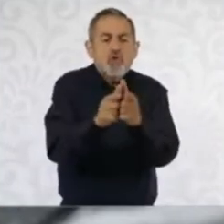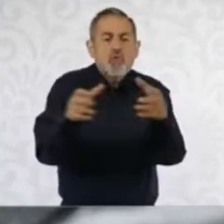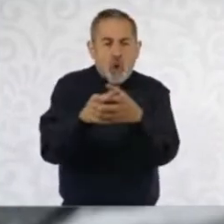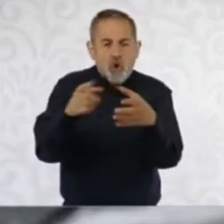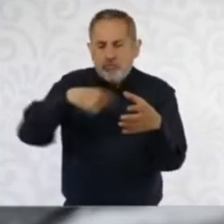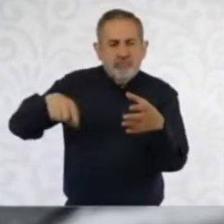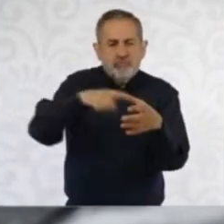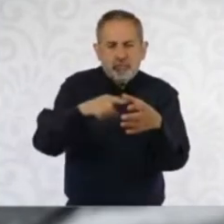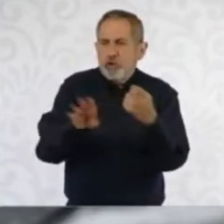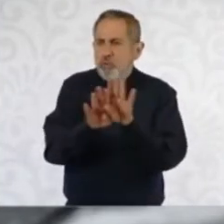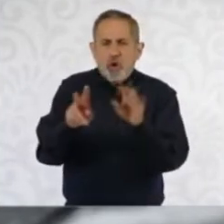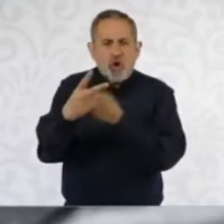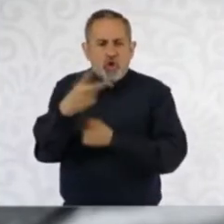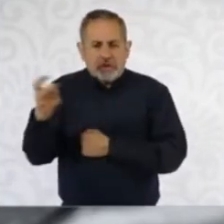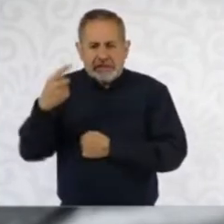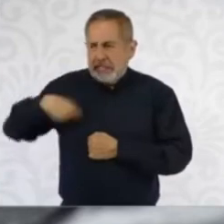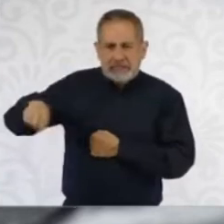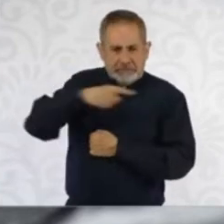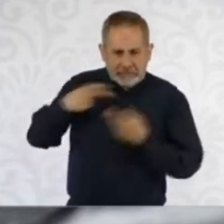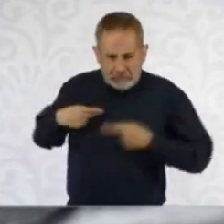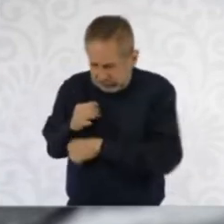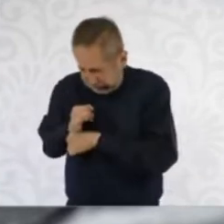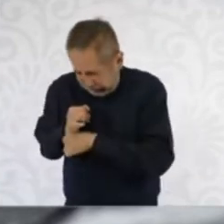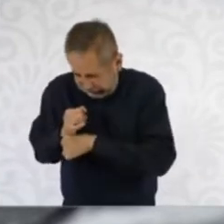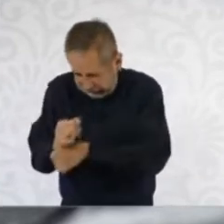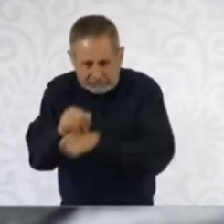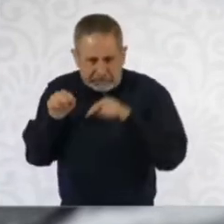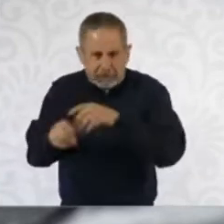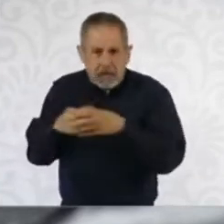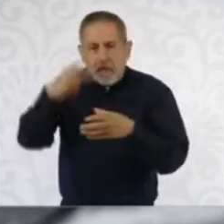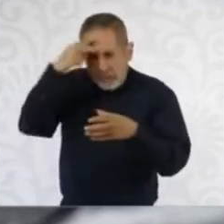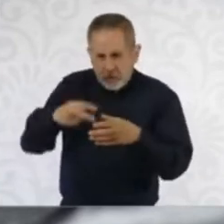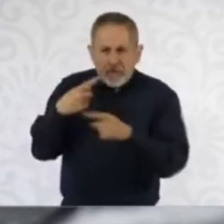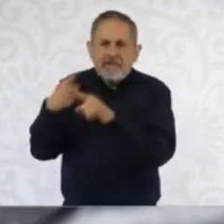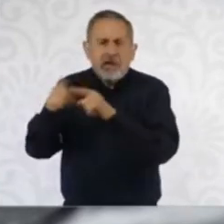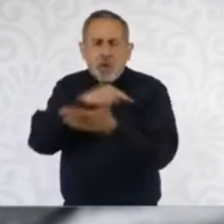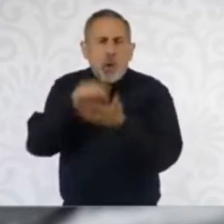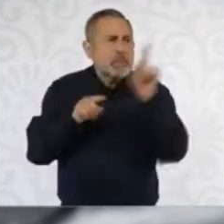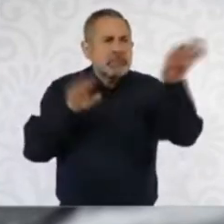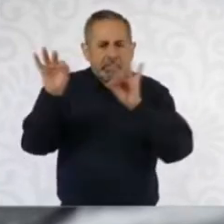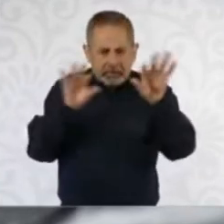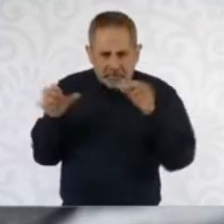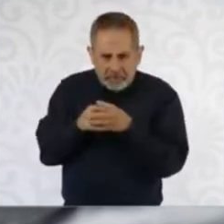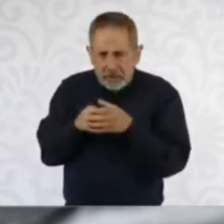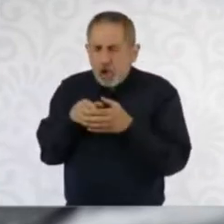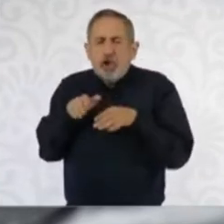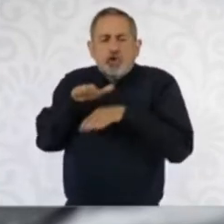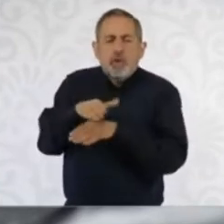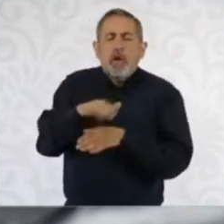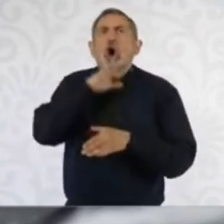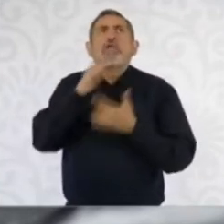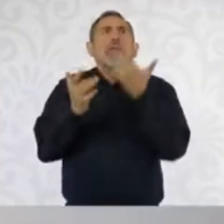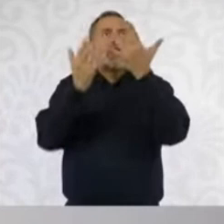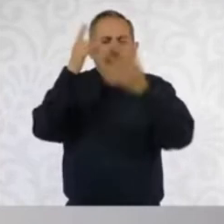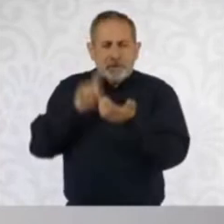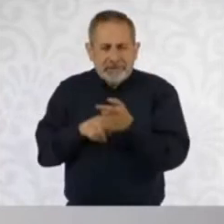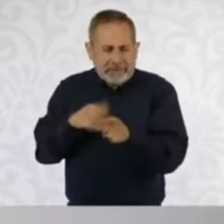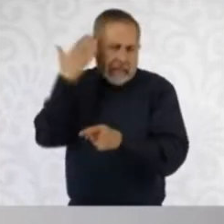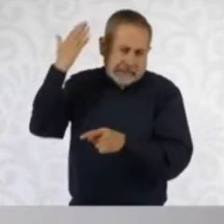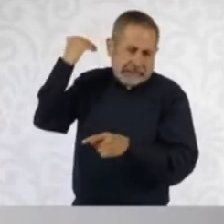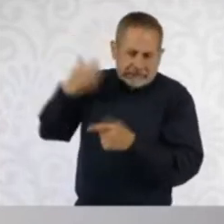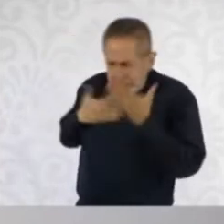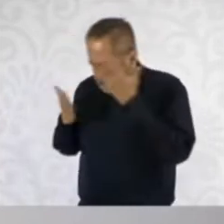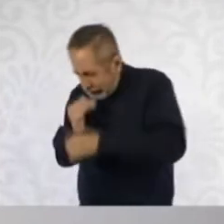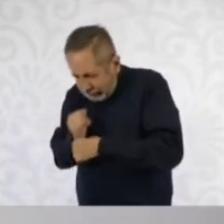como 200 investigadores, investigadoras de México, de distintos lugares, que estábamos analizando la contaminación atmosférica de